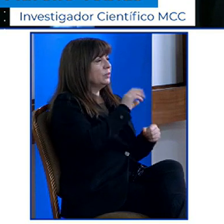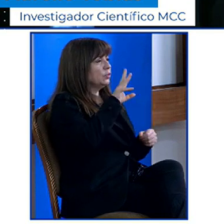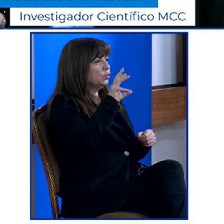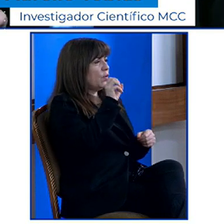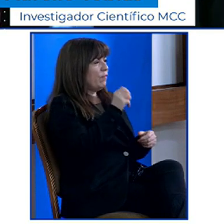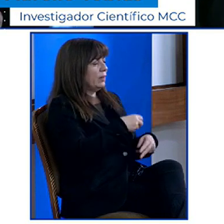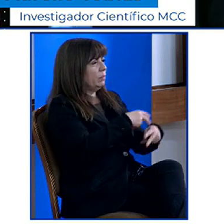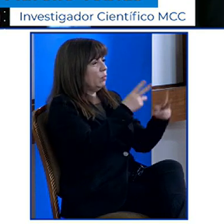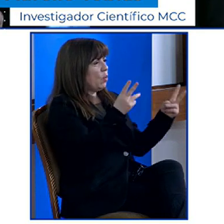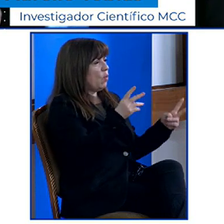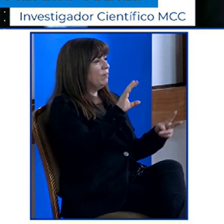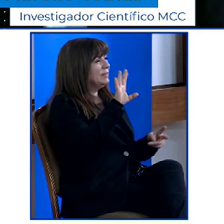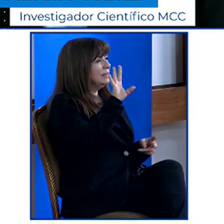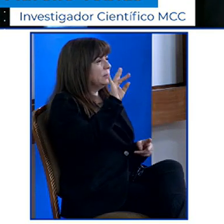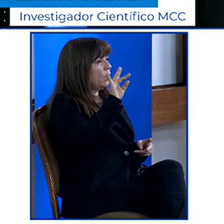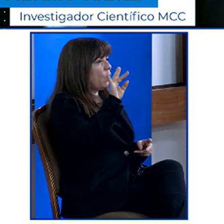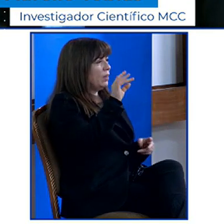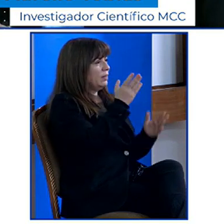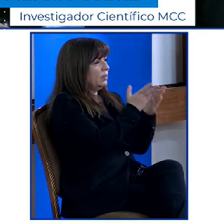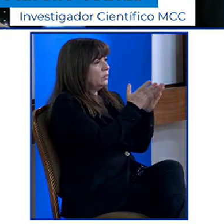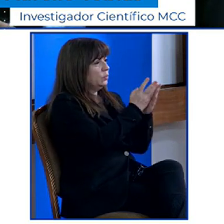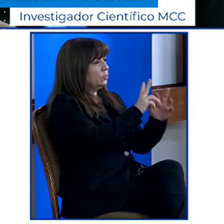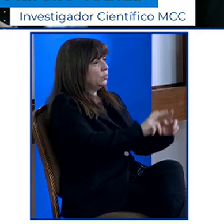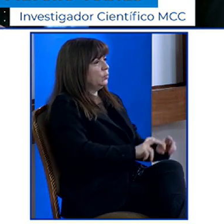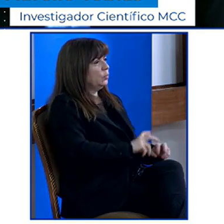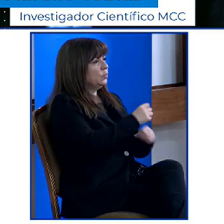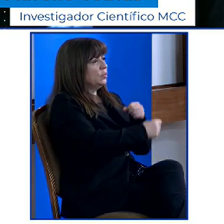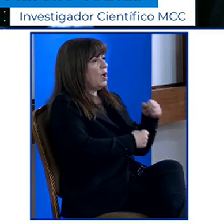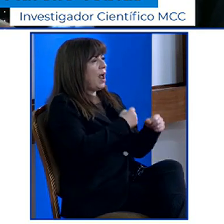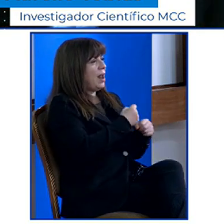publicaban alrededor de unos 50 estudios al año,